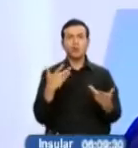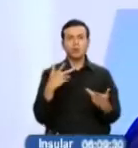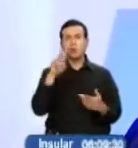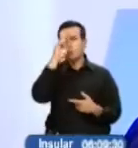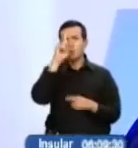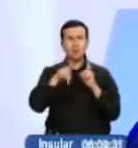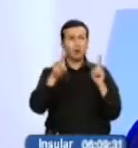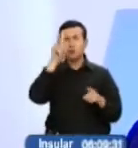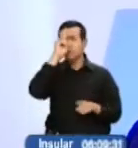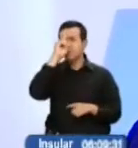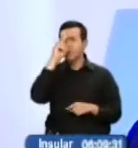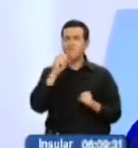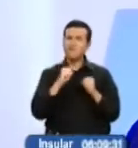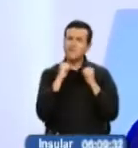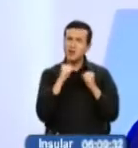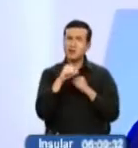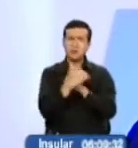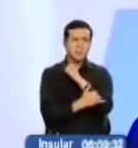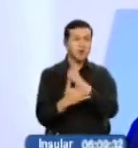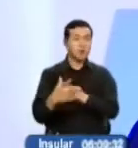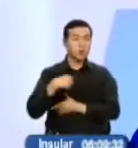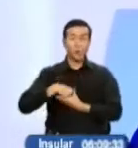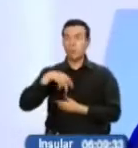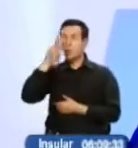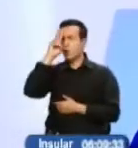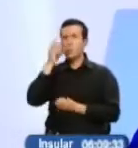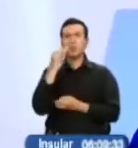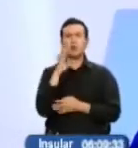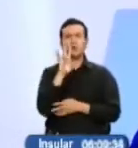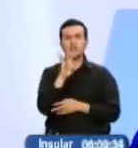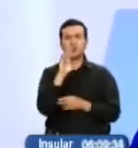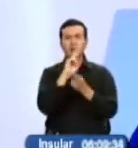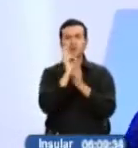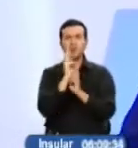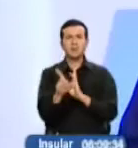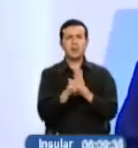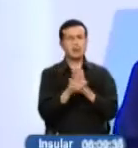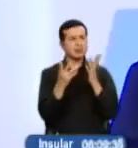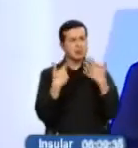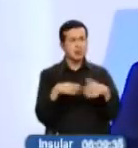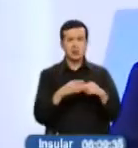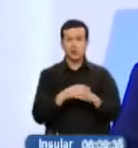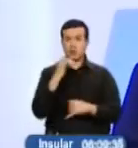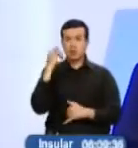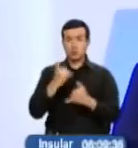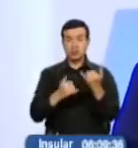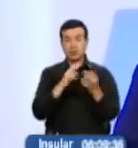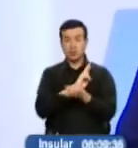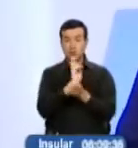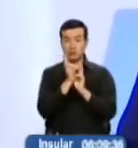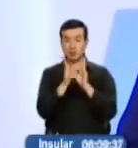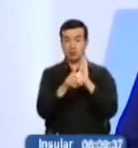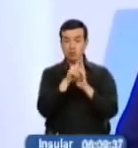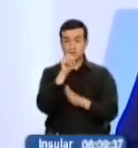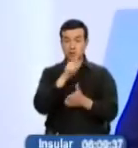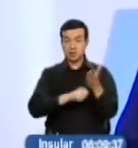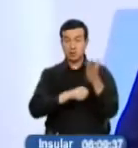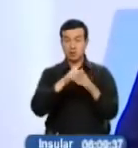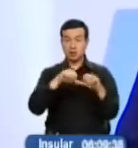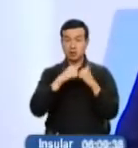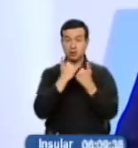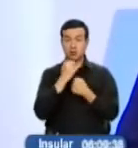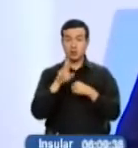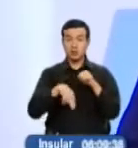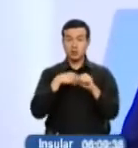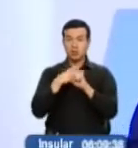formas de elusión en estos paraísos fiscales. Más de 7 reformas legales hemos hecho. La última reforma legal que acaba de aprobar la Asamblea